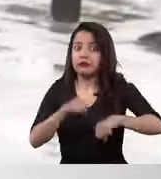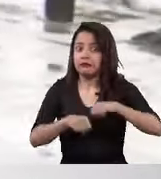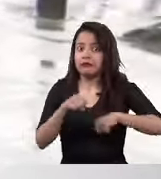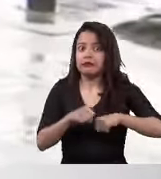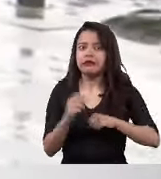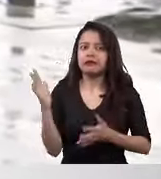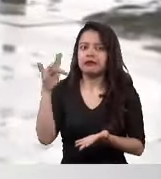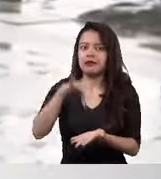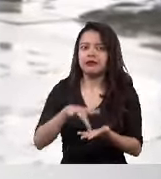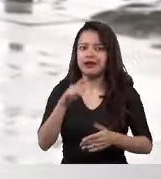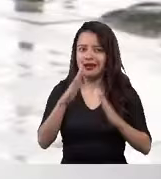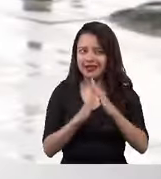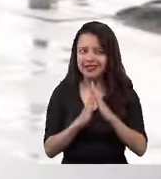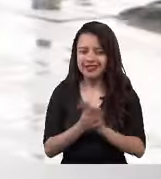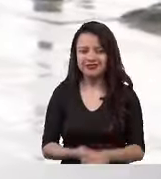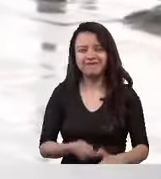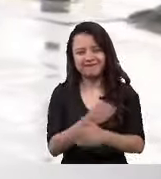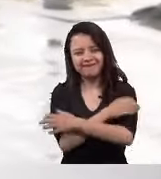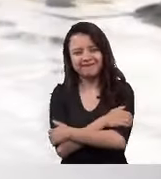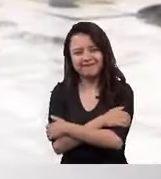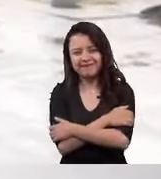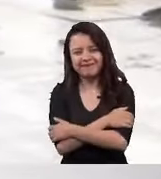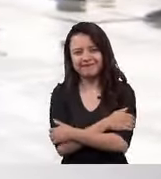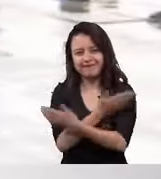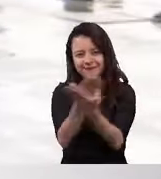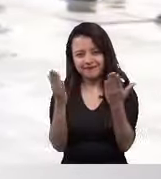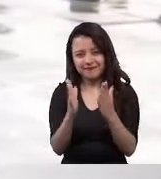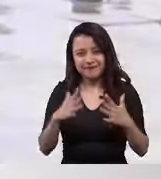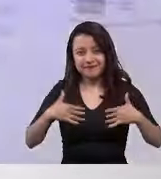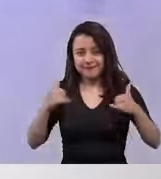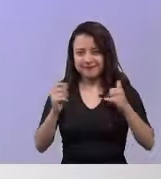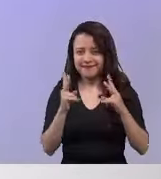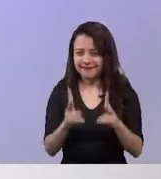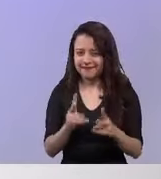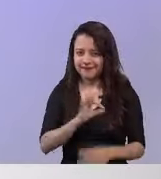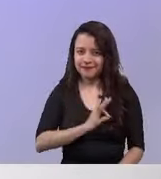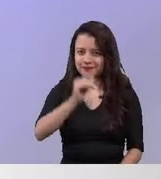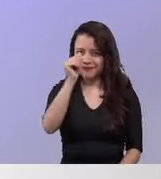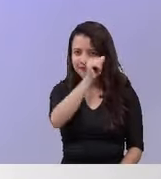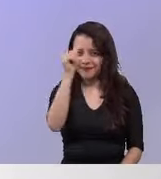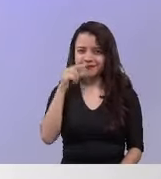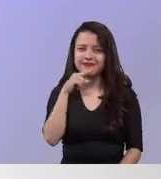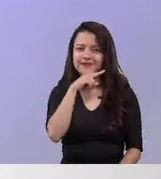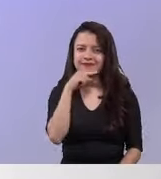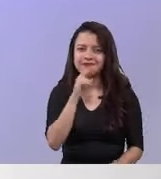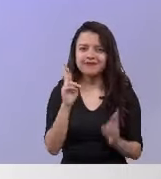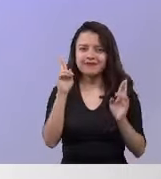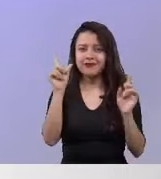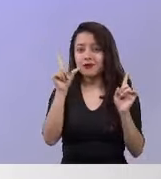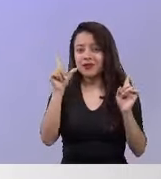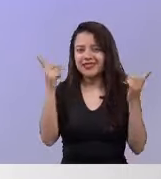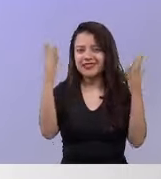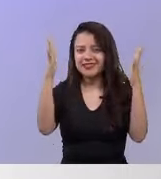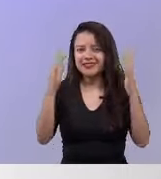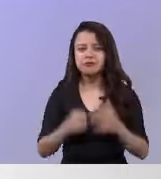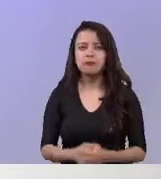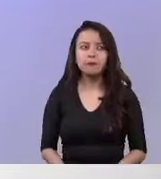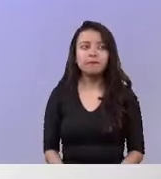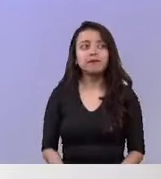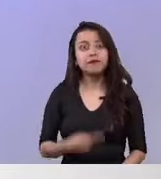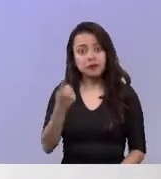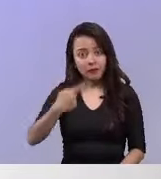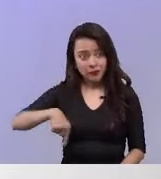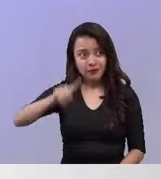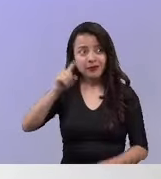querida Joana, un abrazote. Paula, feliz puente festivo. Un abrazo para todos. Juan Diego, feliz puente y pues vaya montándose en